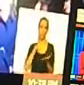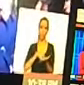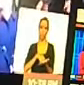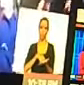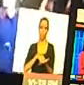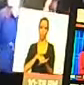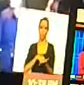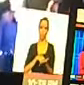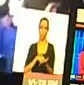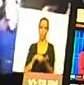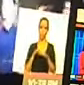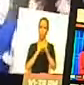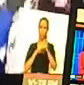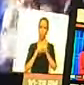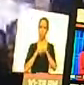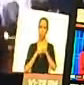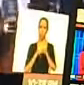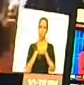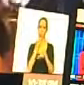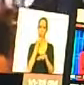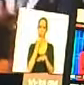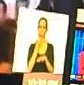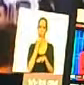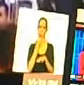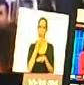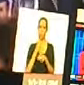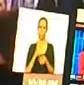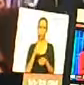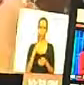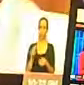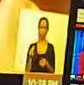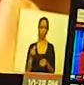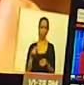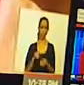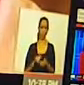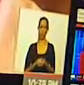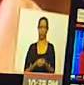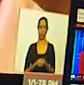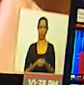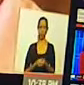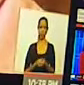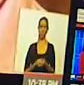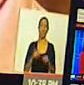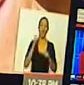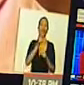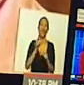y disculparse por los errores cometidos, no. Por ahí no pasa la cosa. Porque la gente no le gusta